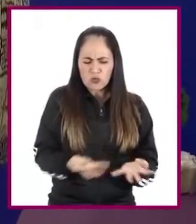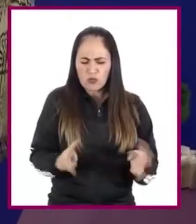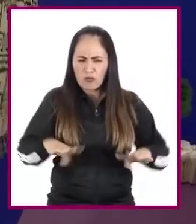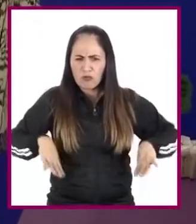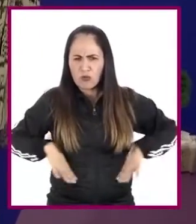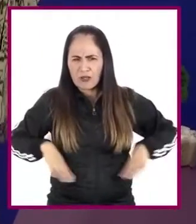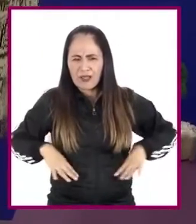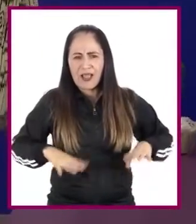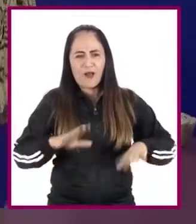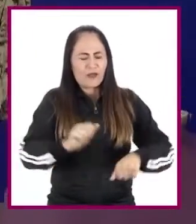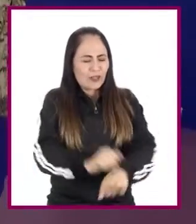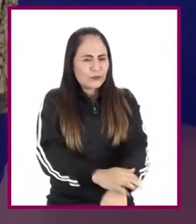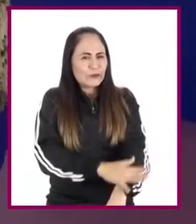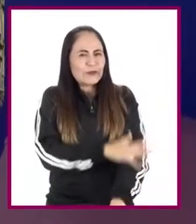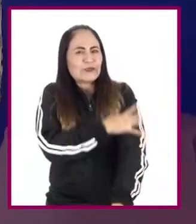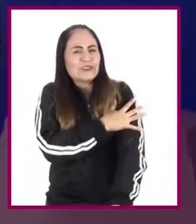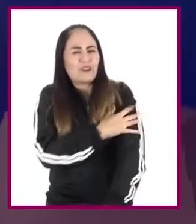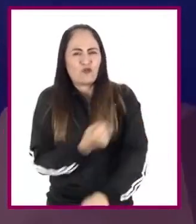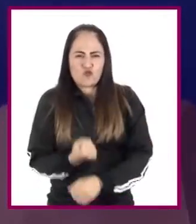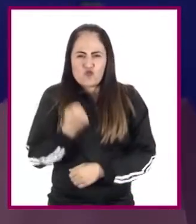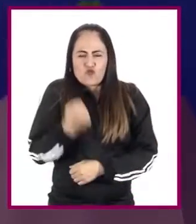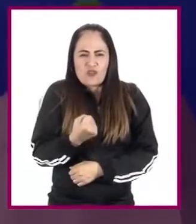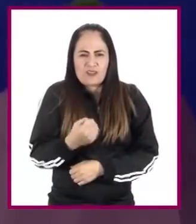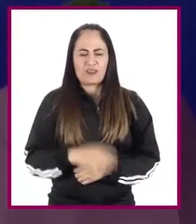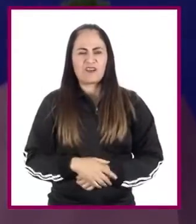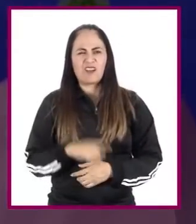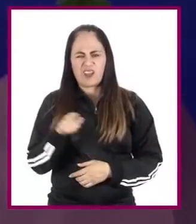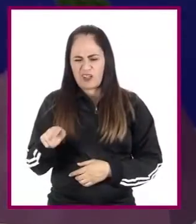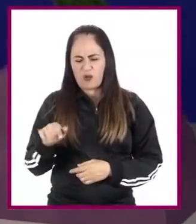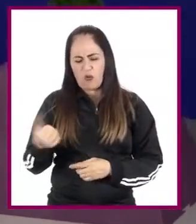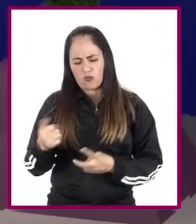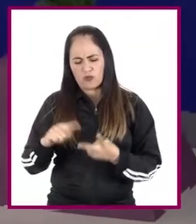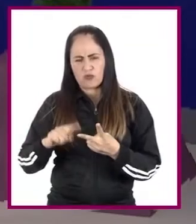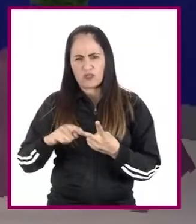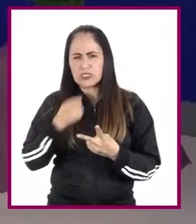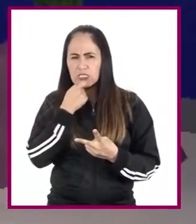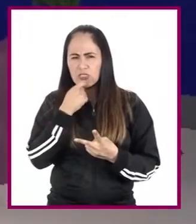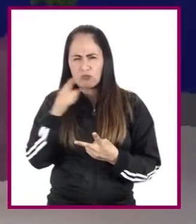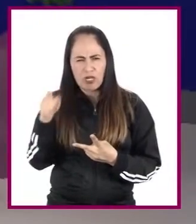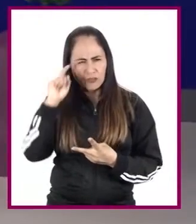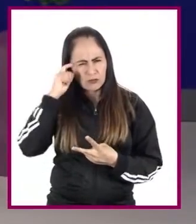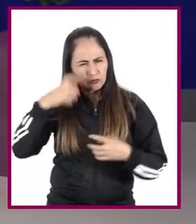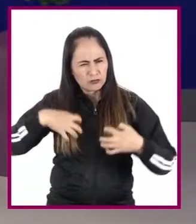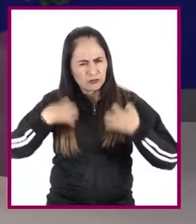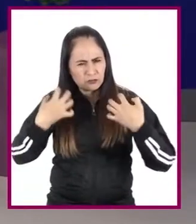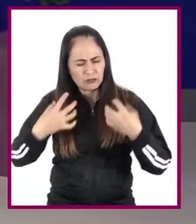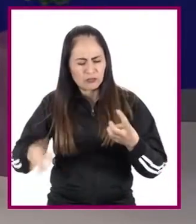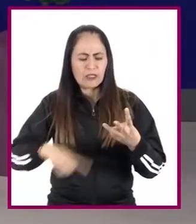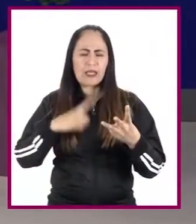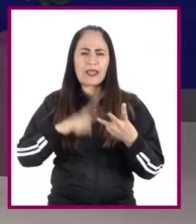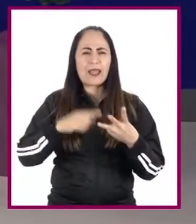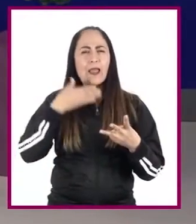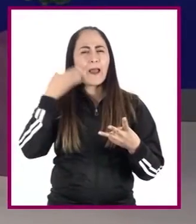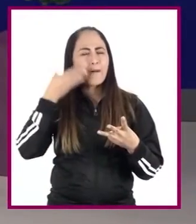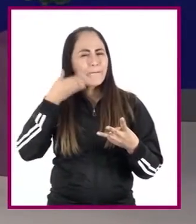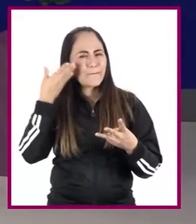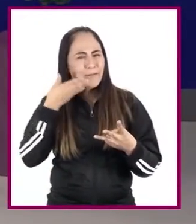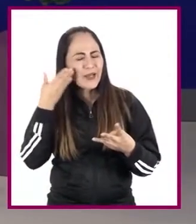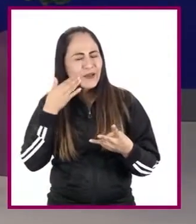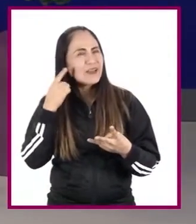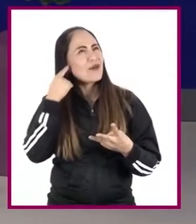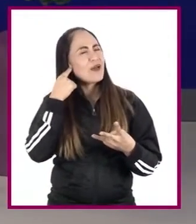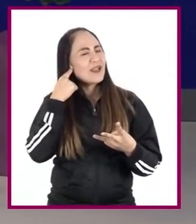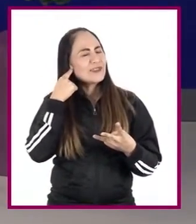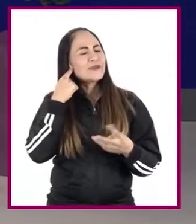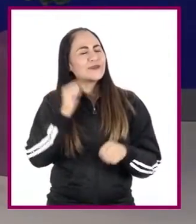es de emoción, más energética, y el otro de enojo. La tercera voz es una voz más amable, hasta te da gusto